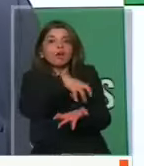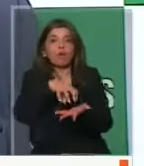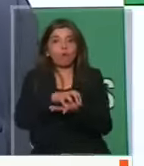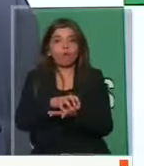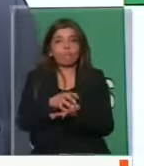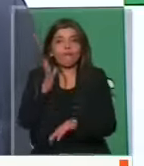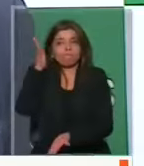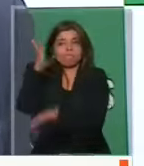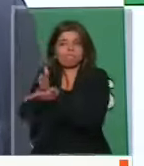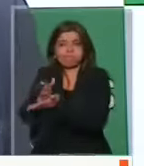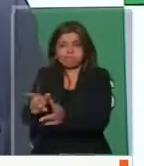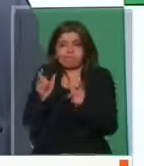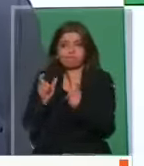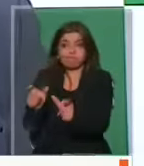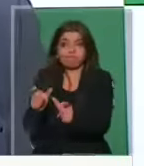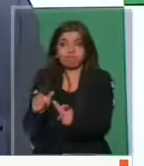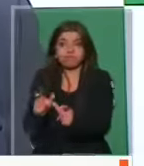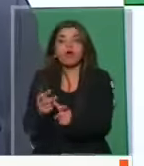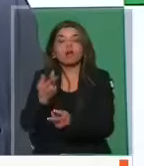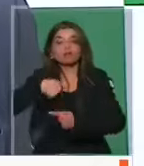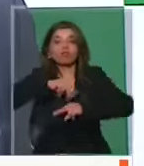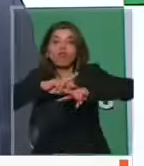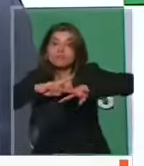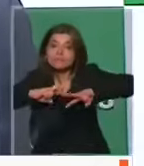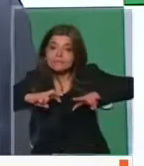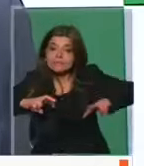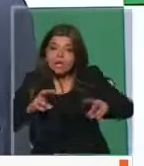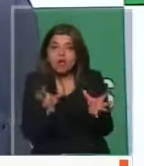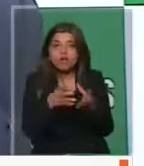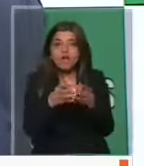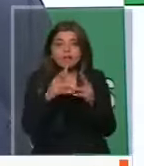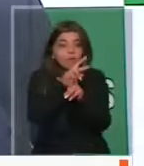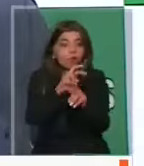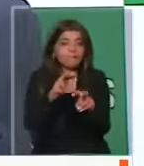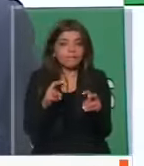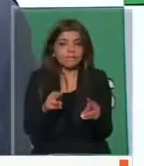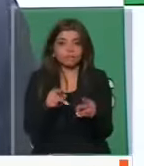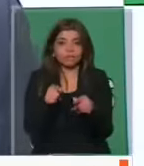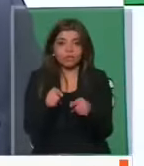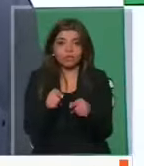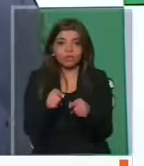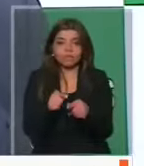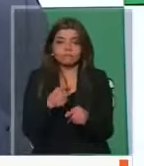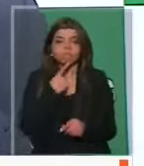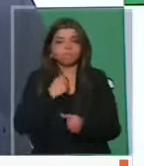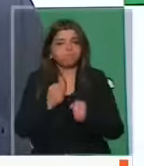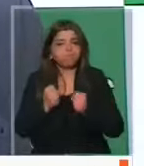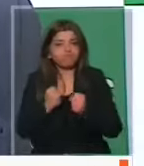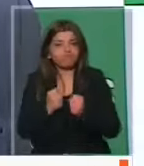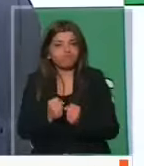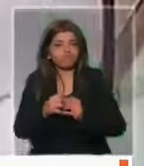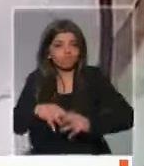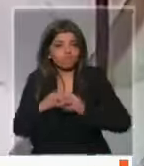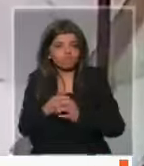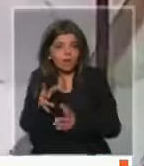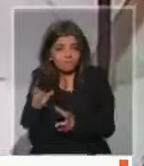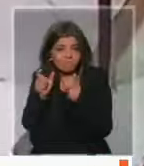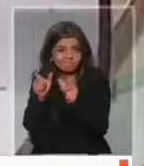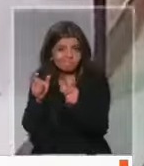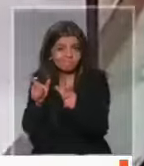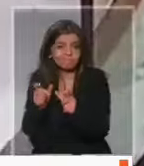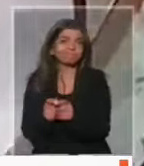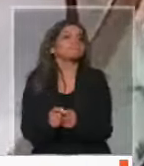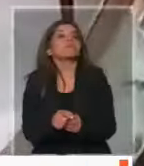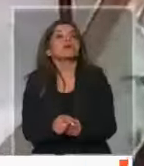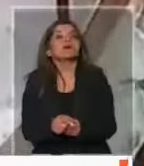mayor. Pero seguiremos investigando con el mismo equipo investigativo y con la misma intensidad que lo hicimos en la ocasión anterior.